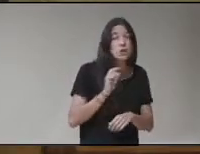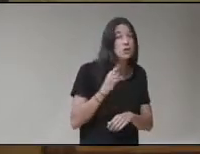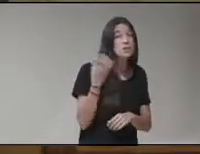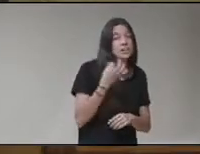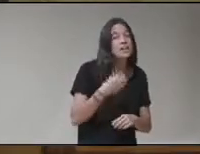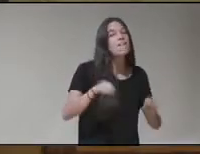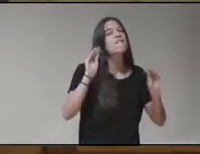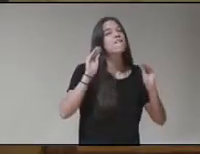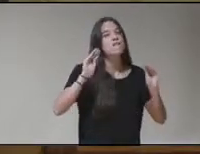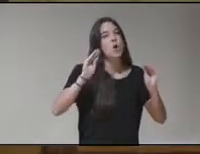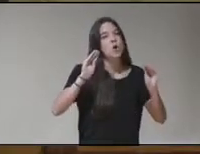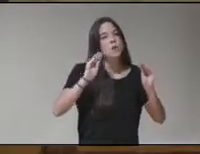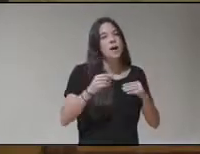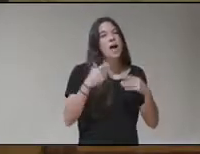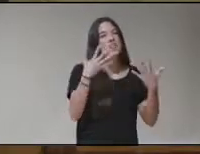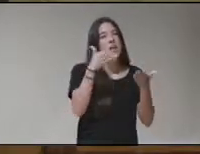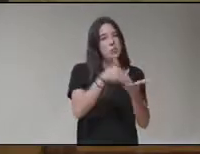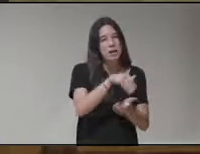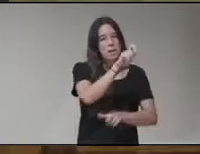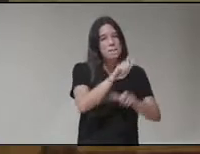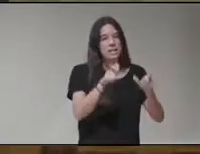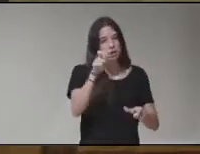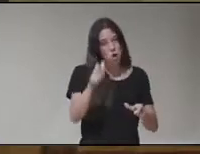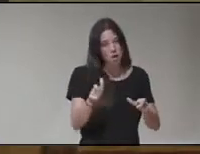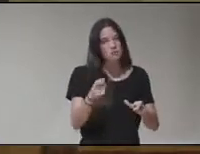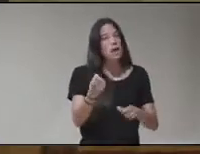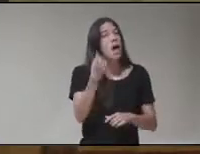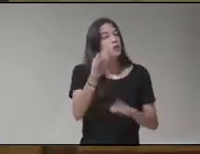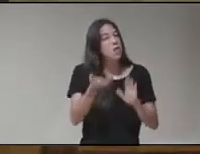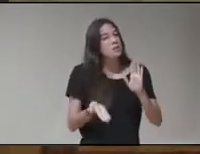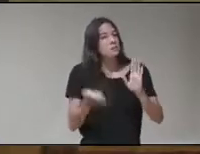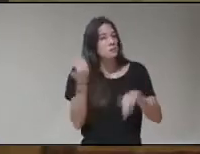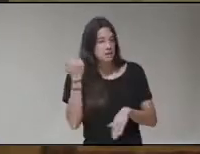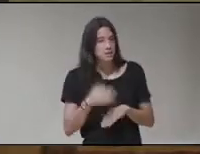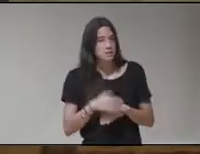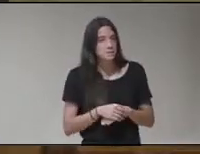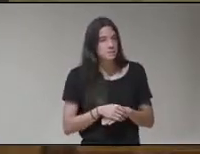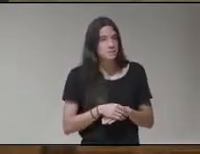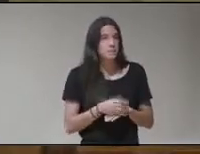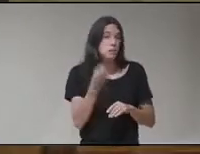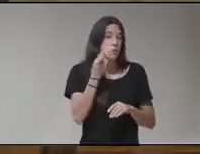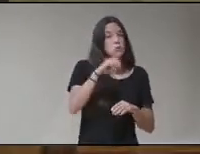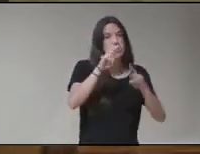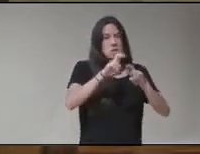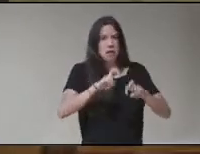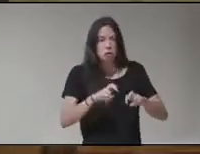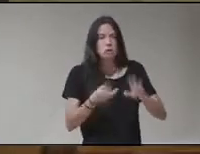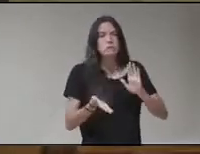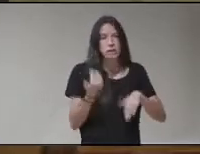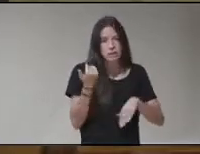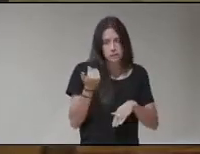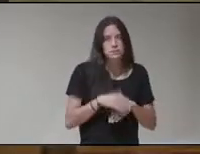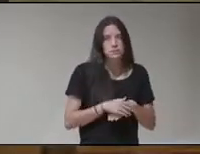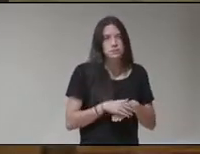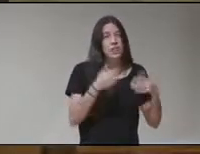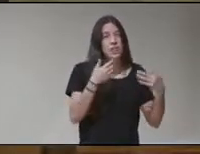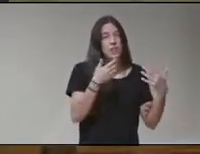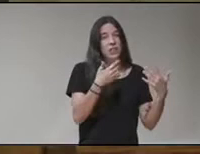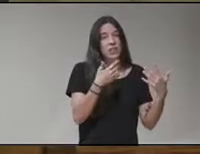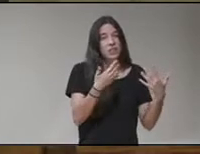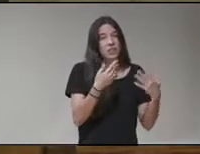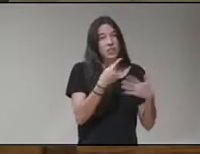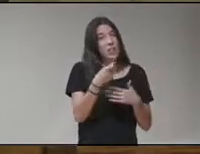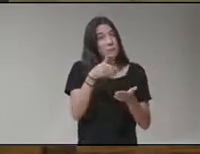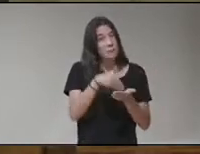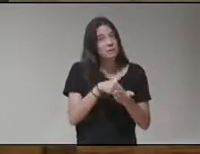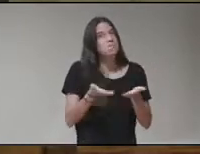de 10.000 personas, a más de 10.000 investigadores o estudiantes, ya